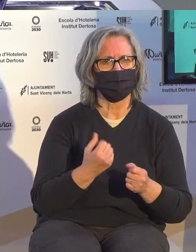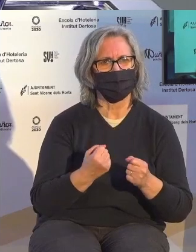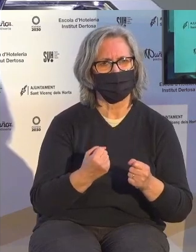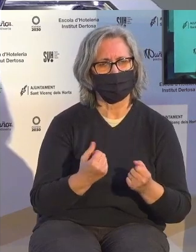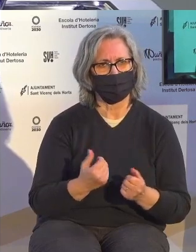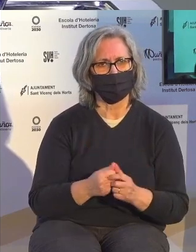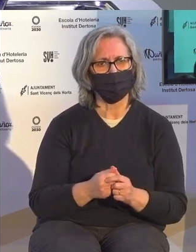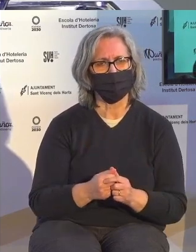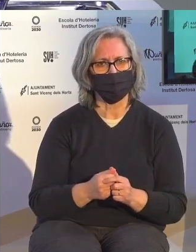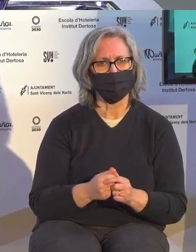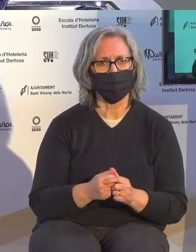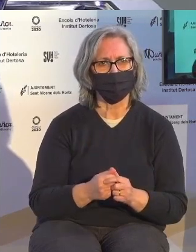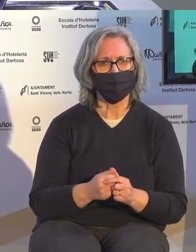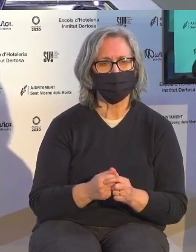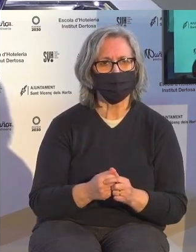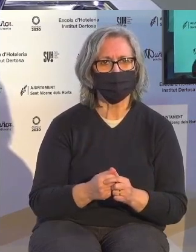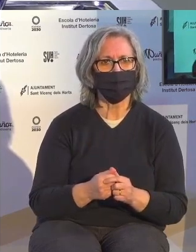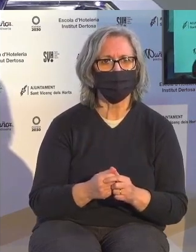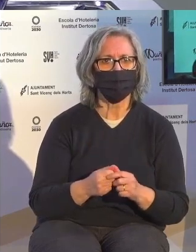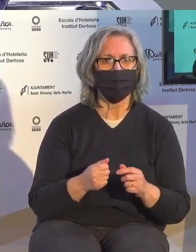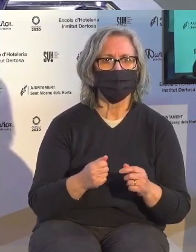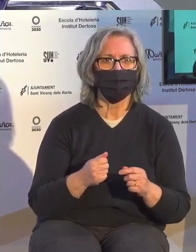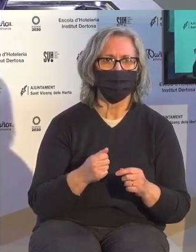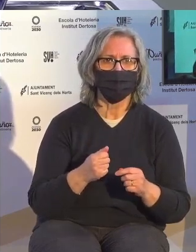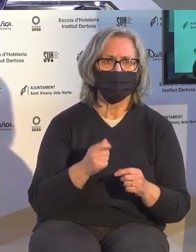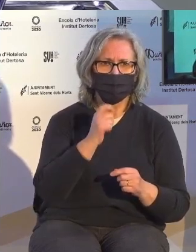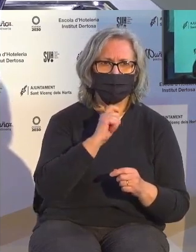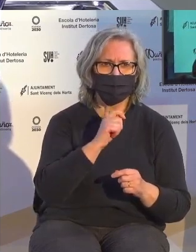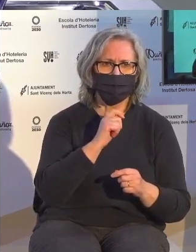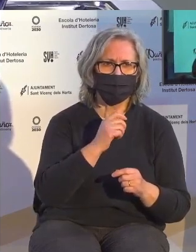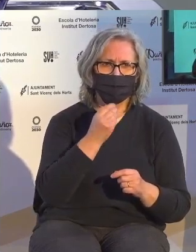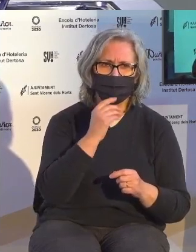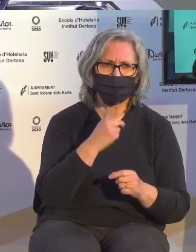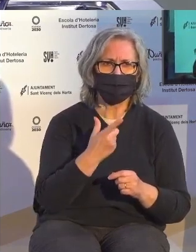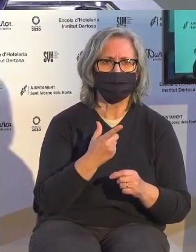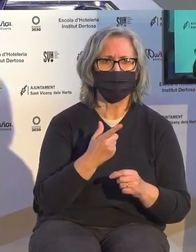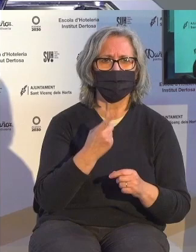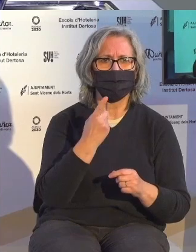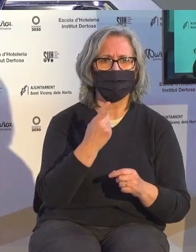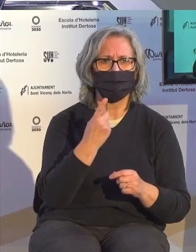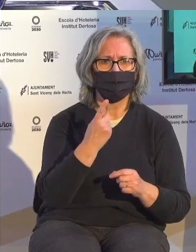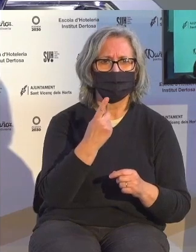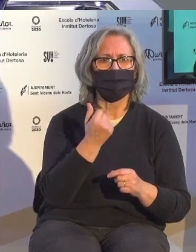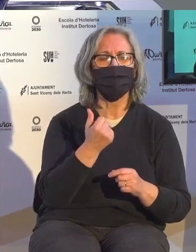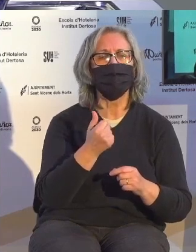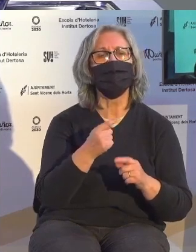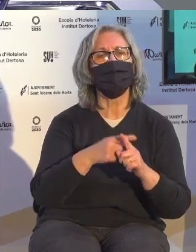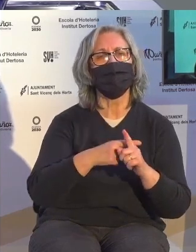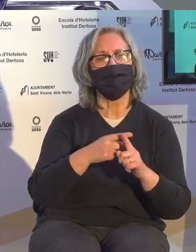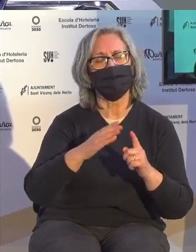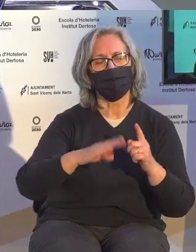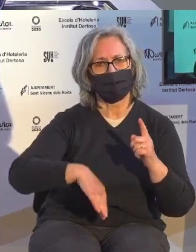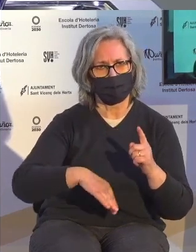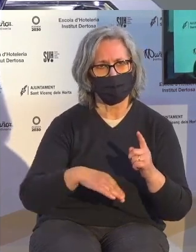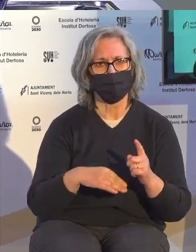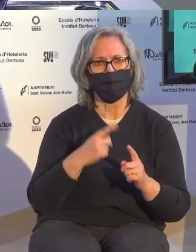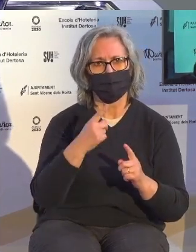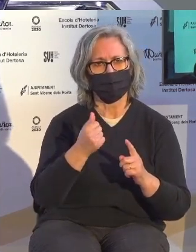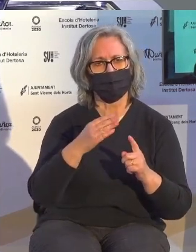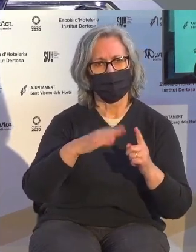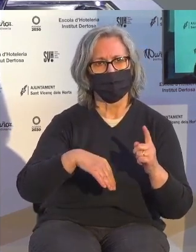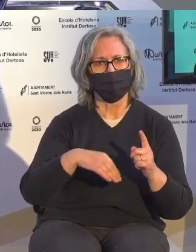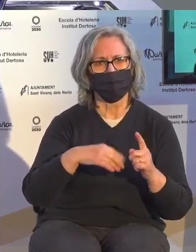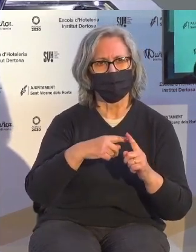tiene que ser menos 16 por ejemplo en la las tiendas de relato o en los restaurante lo